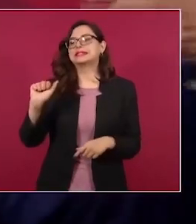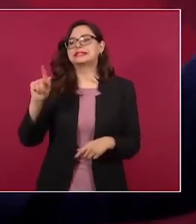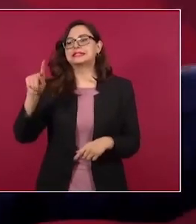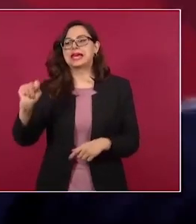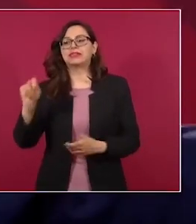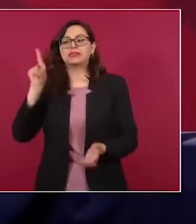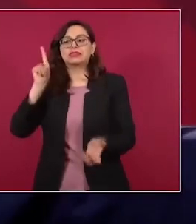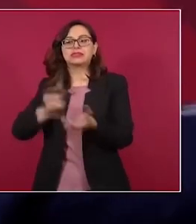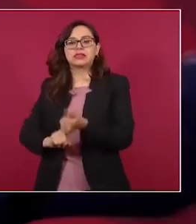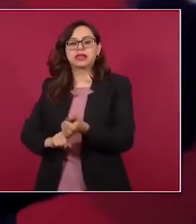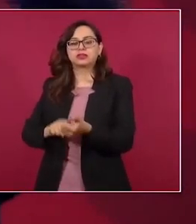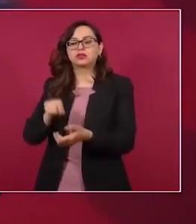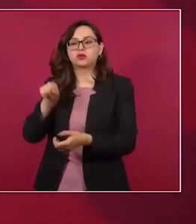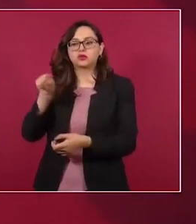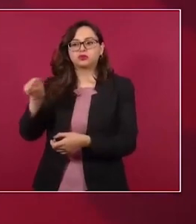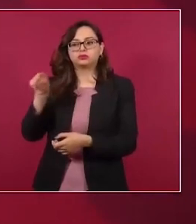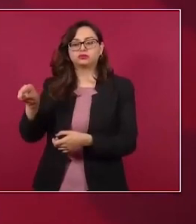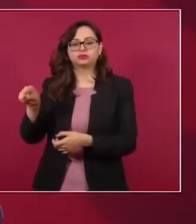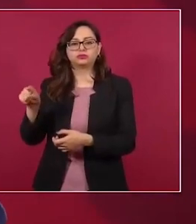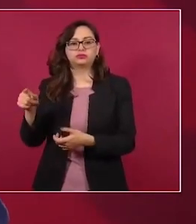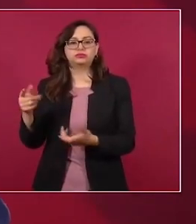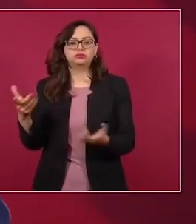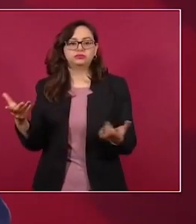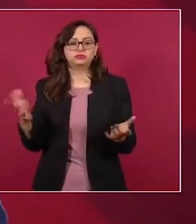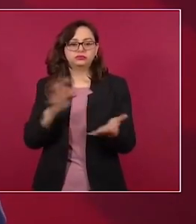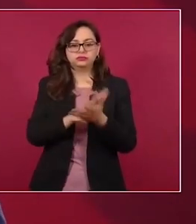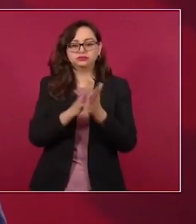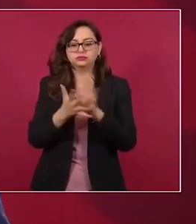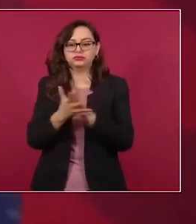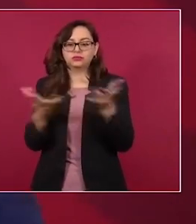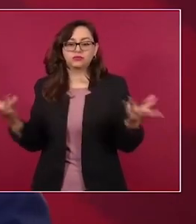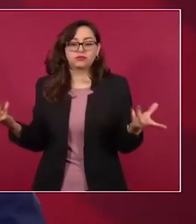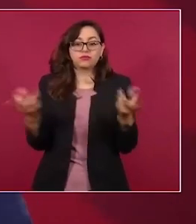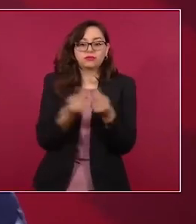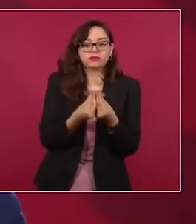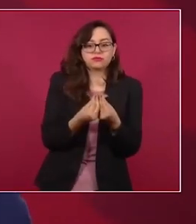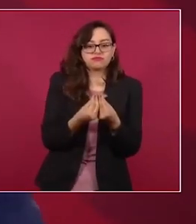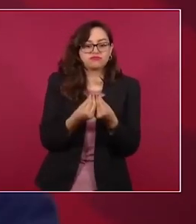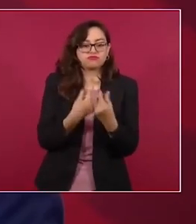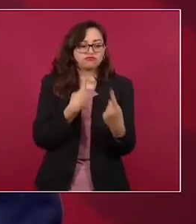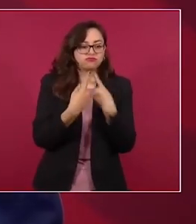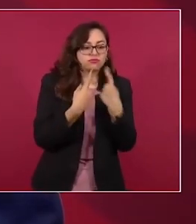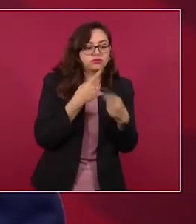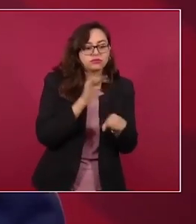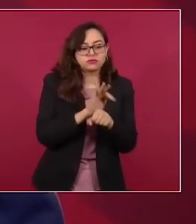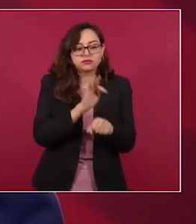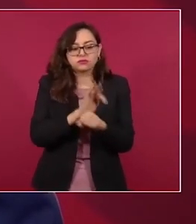Mucha gente del SAT se iba a trabajar a despachos particulares con empresas.